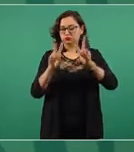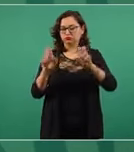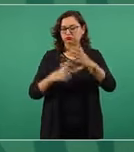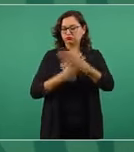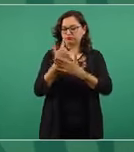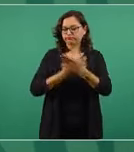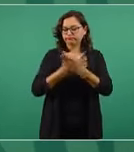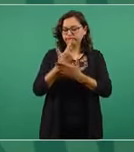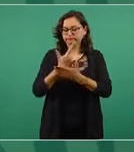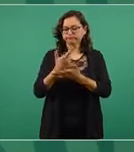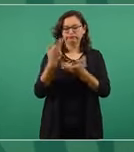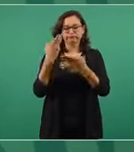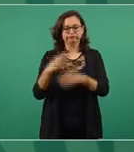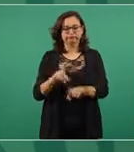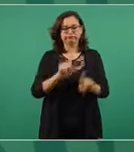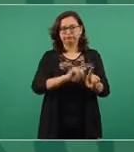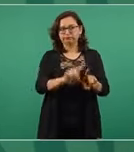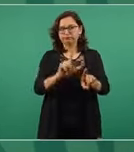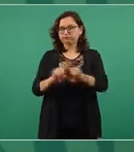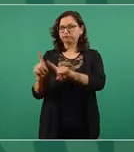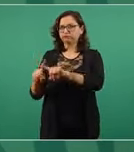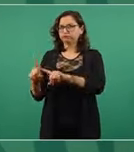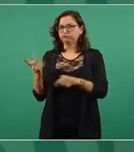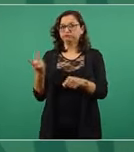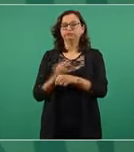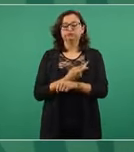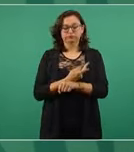es que aún con la pandemia,